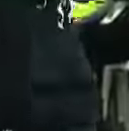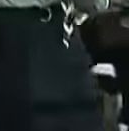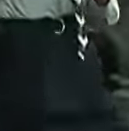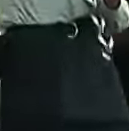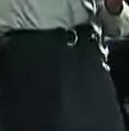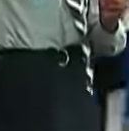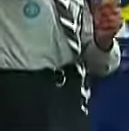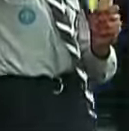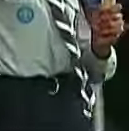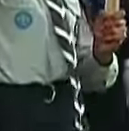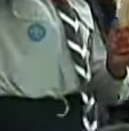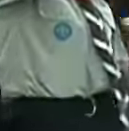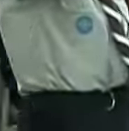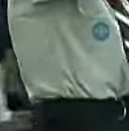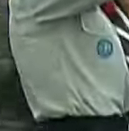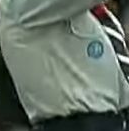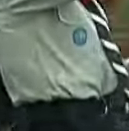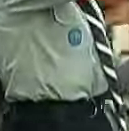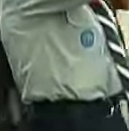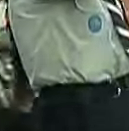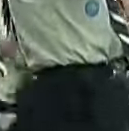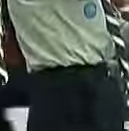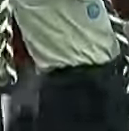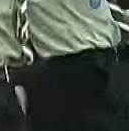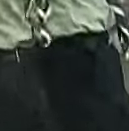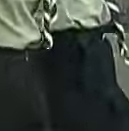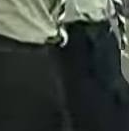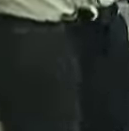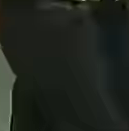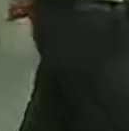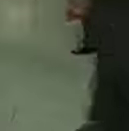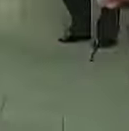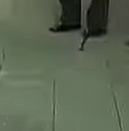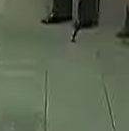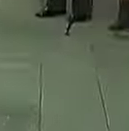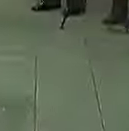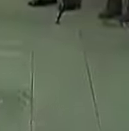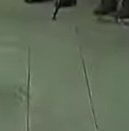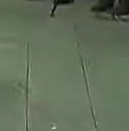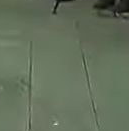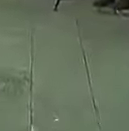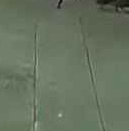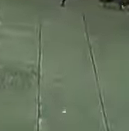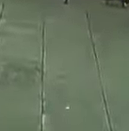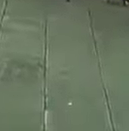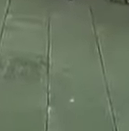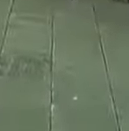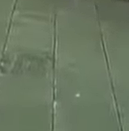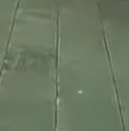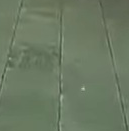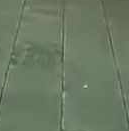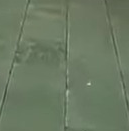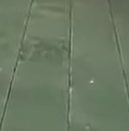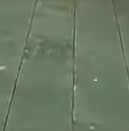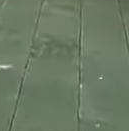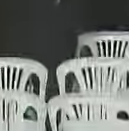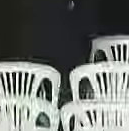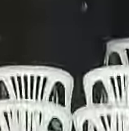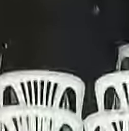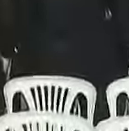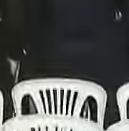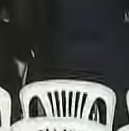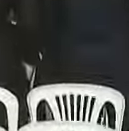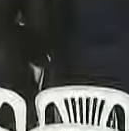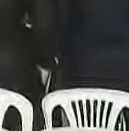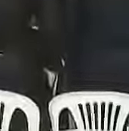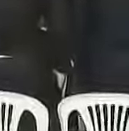evento se presentó el grupo ecuatoriano Anima Insight, autores del tema de Vamos por Más, con el cual se alentó a los